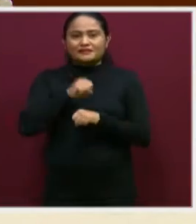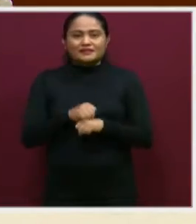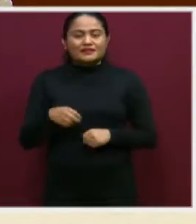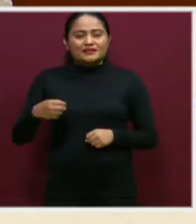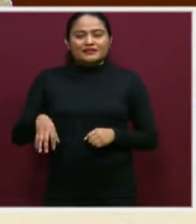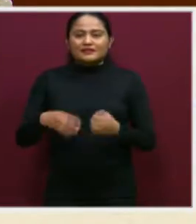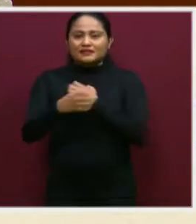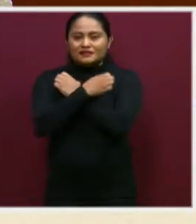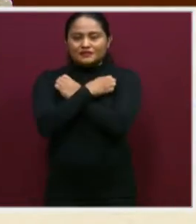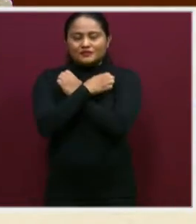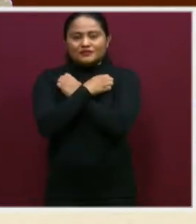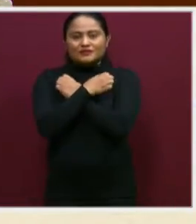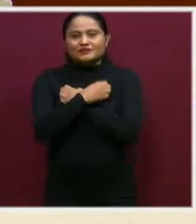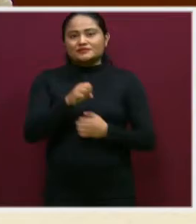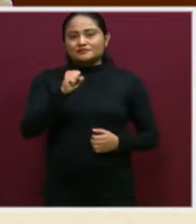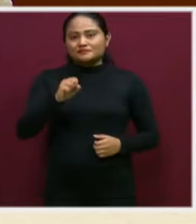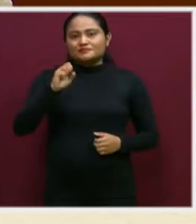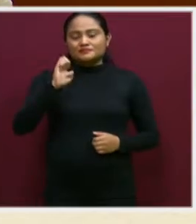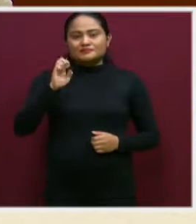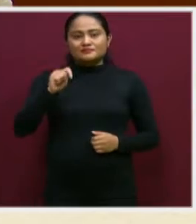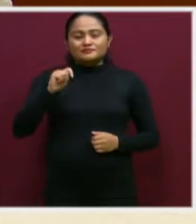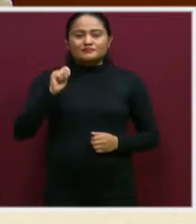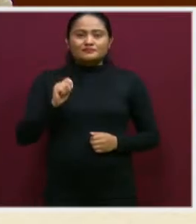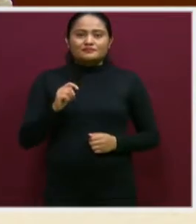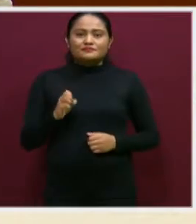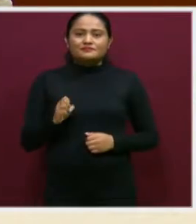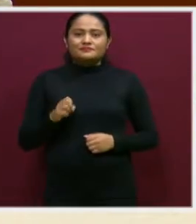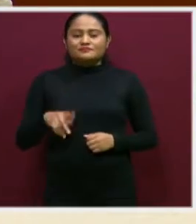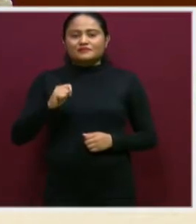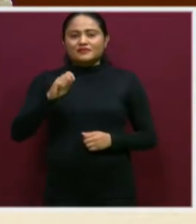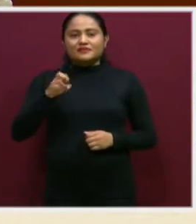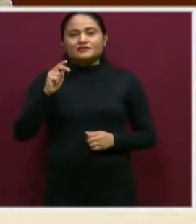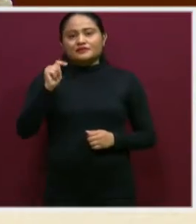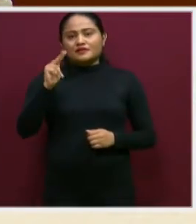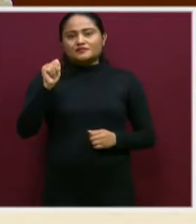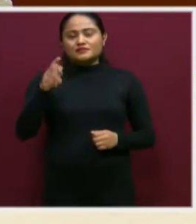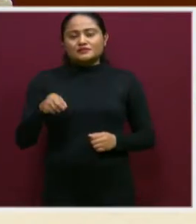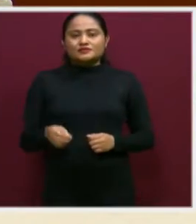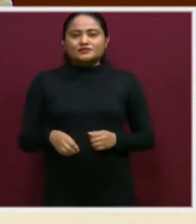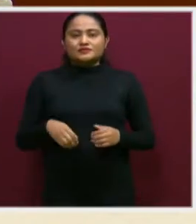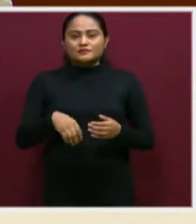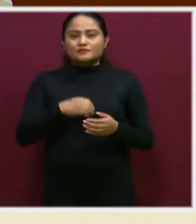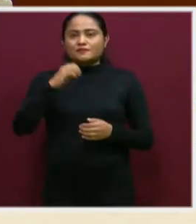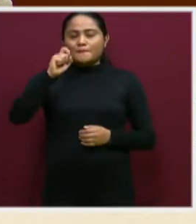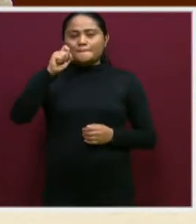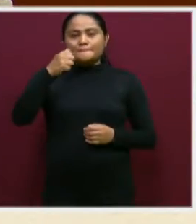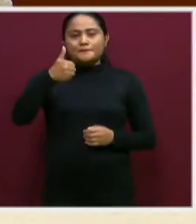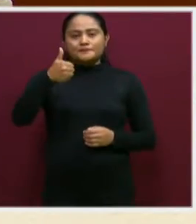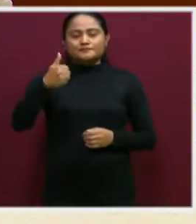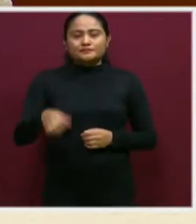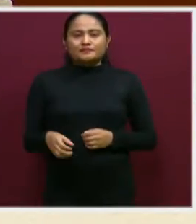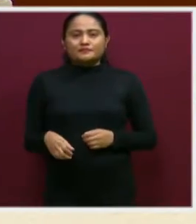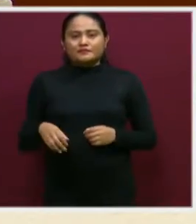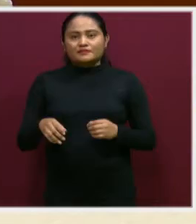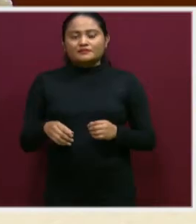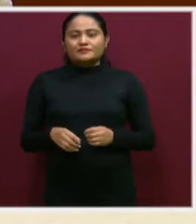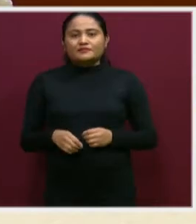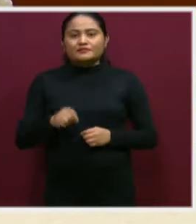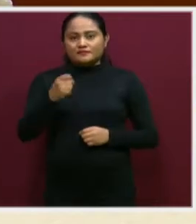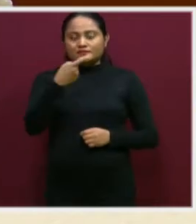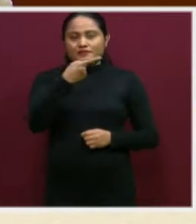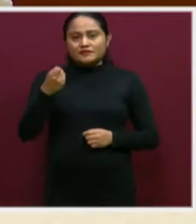telecomunicaciones estamos transmitiendo a través de este televisión por el canal 26 punto 1 y señal digital y por el